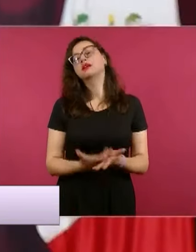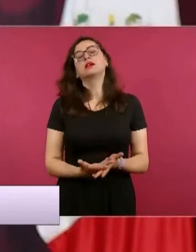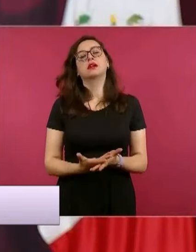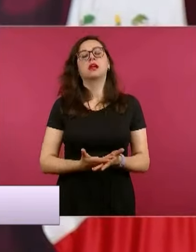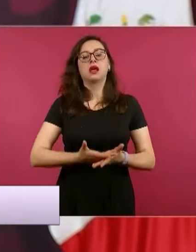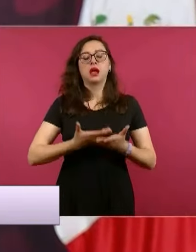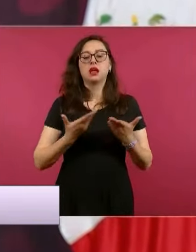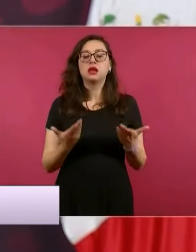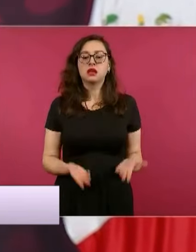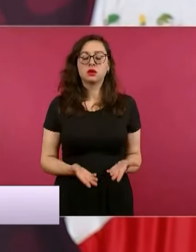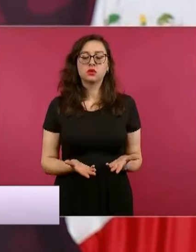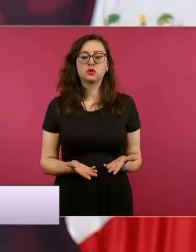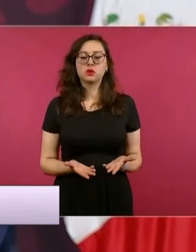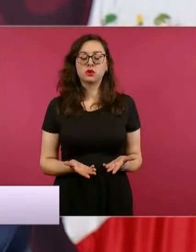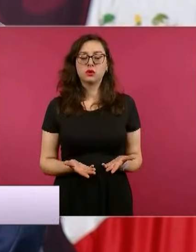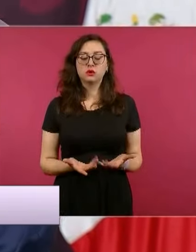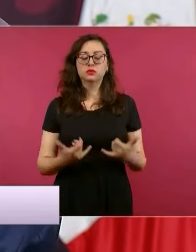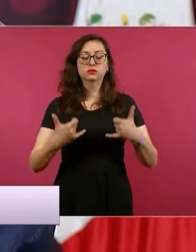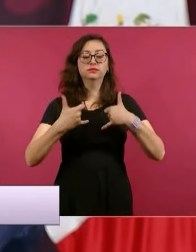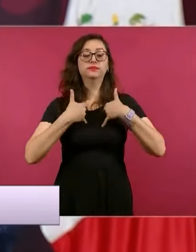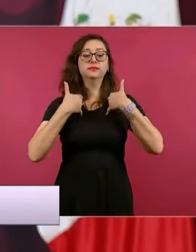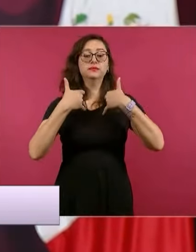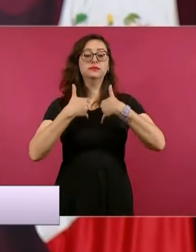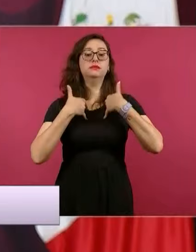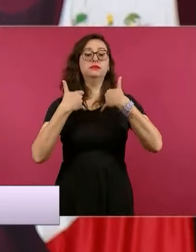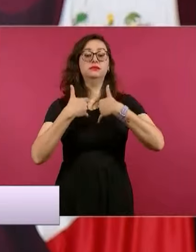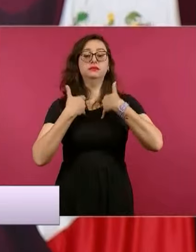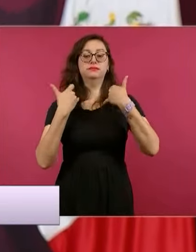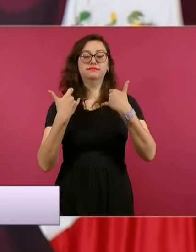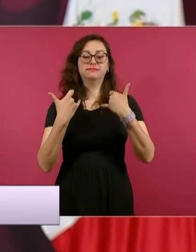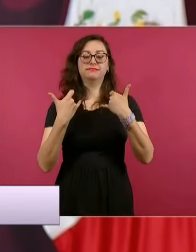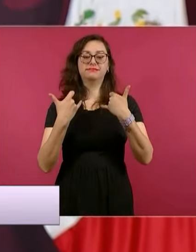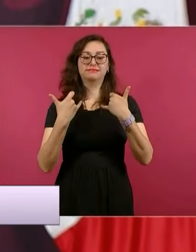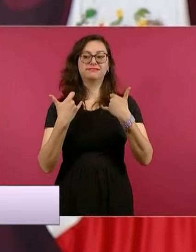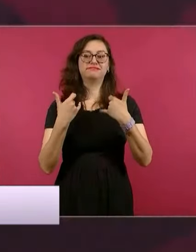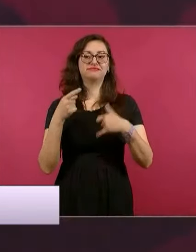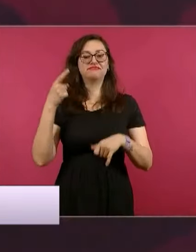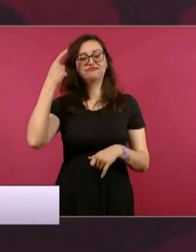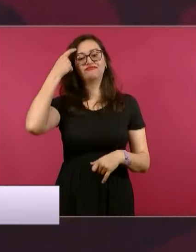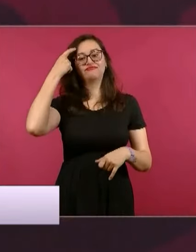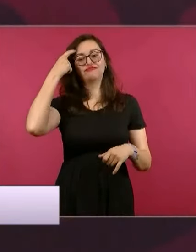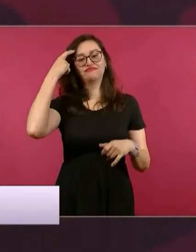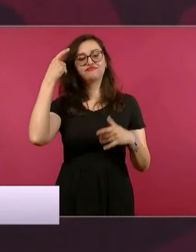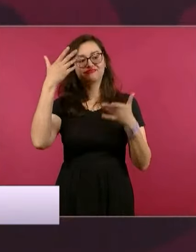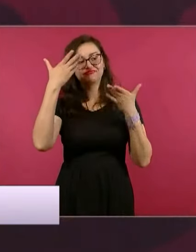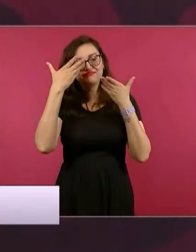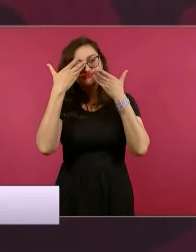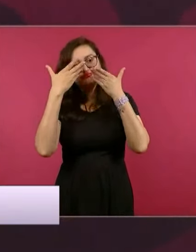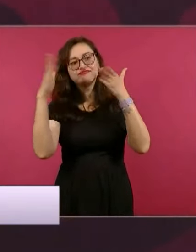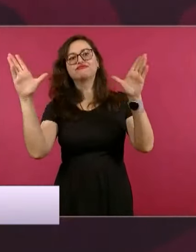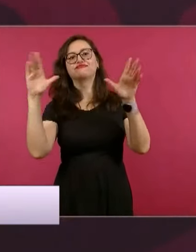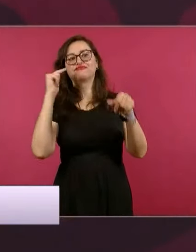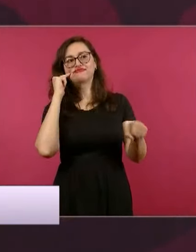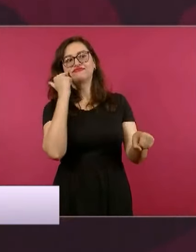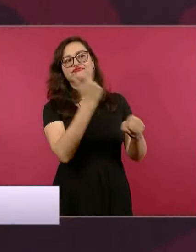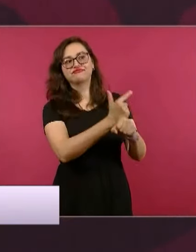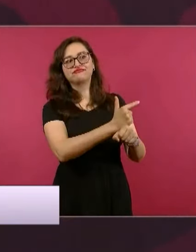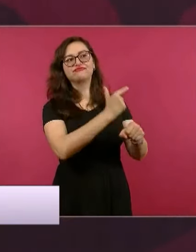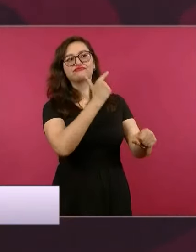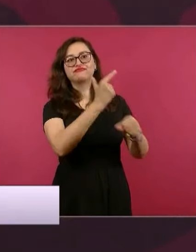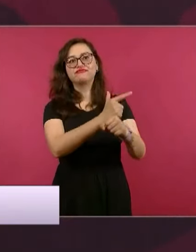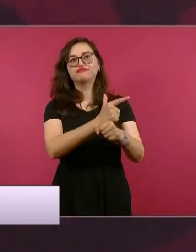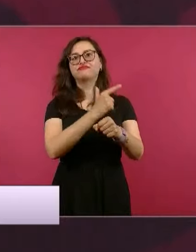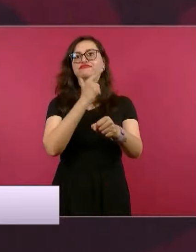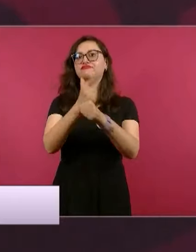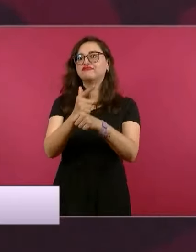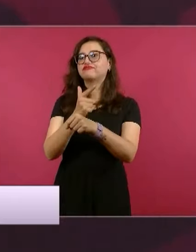En primer lugar, si viajas en carro privado, tiene que ser un carro de baja, de bajo estándar, porque si llevas una pick-up, y eso, olvídate, o camioneta,